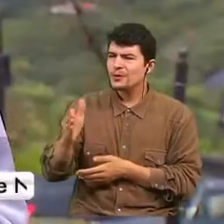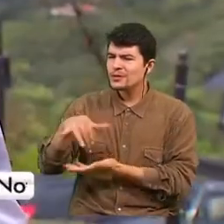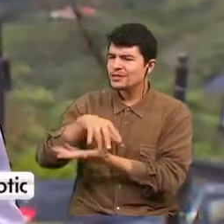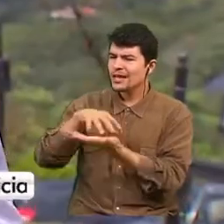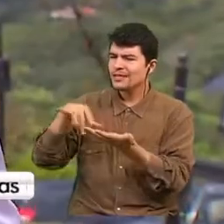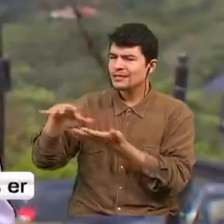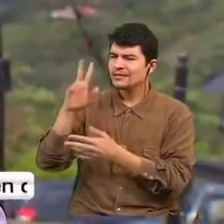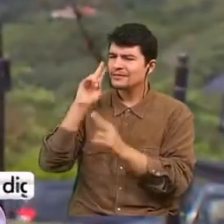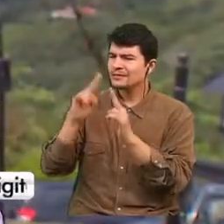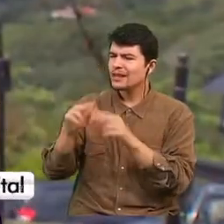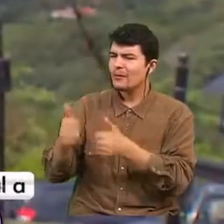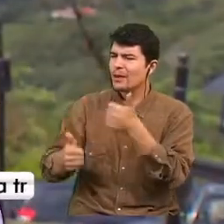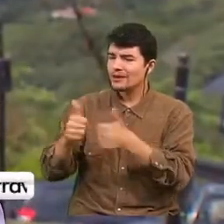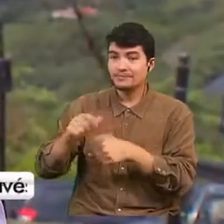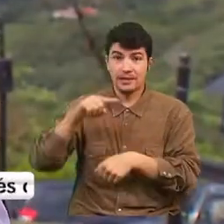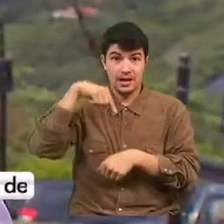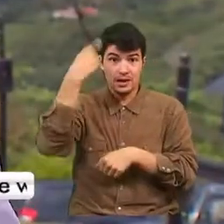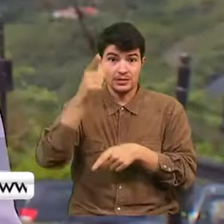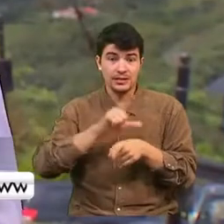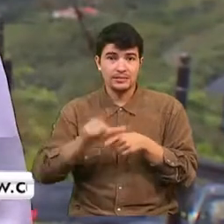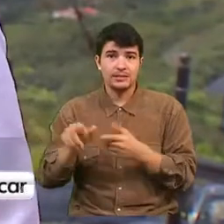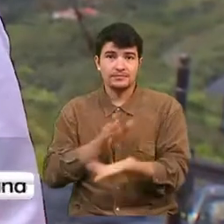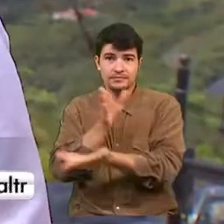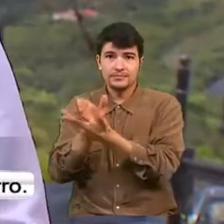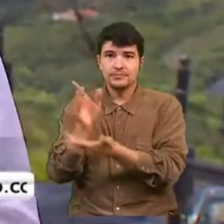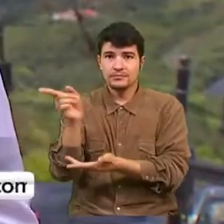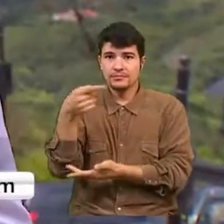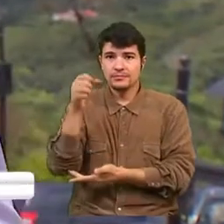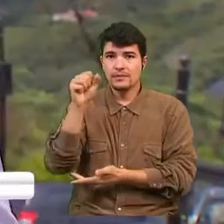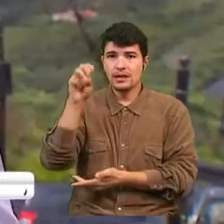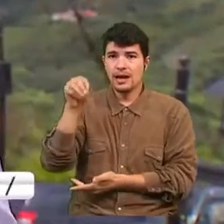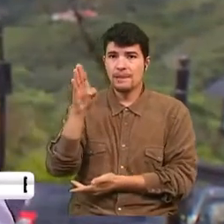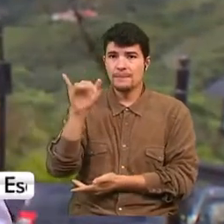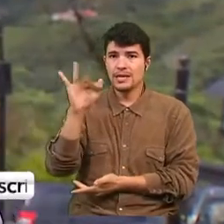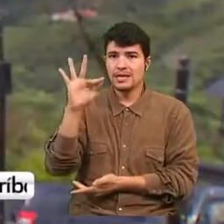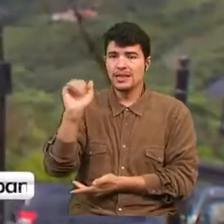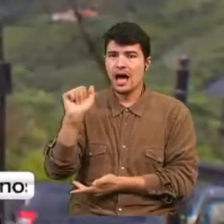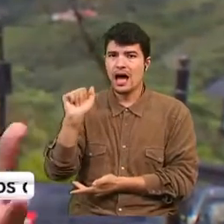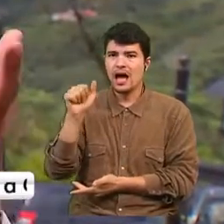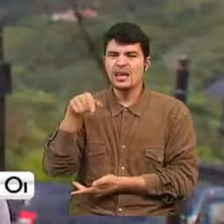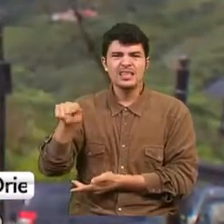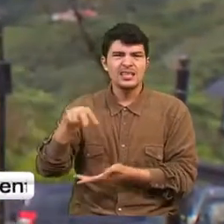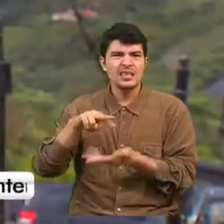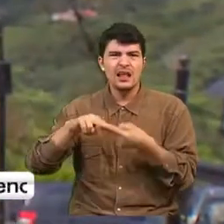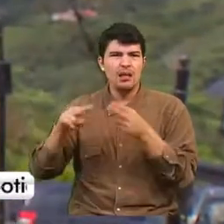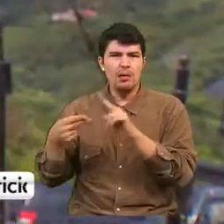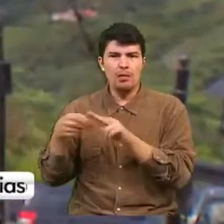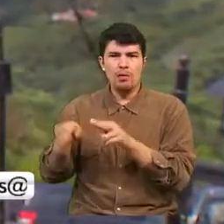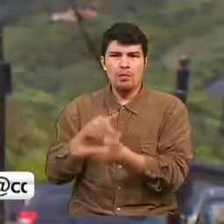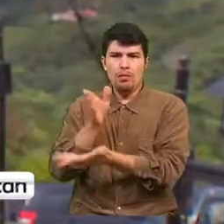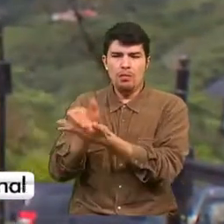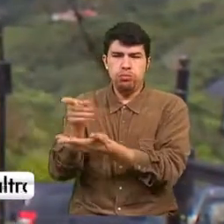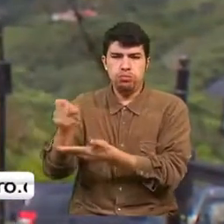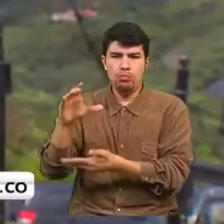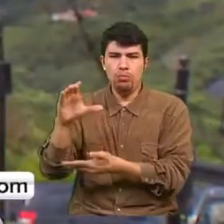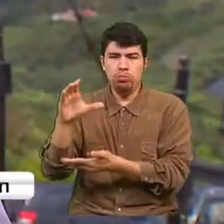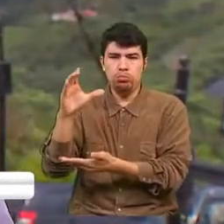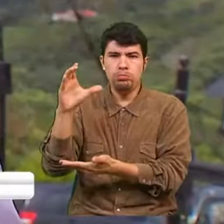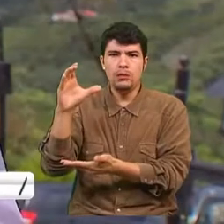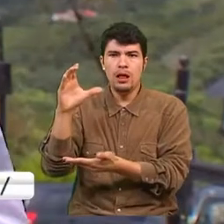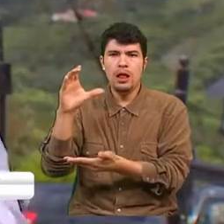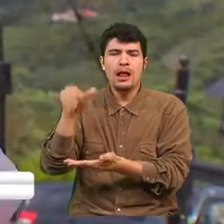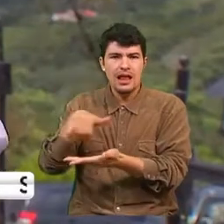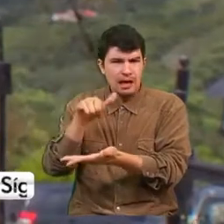el próximo fin de semana estaremos en Gambita, va a ser Expedición Gambita en todo lo que tiene que ver a la provincia comunera, la